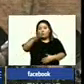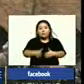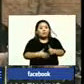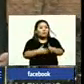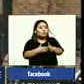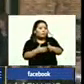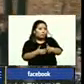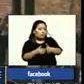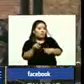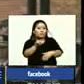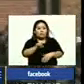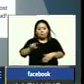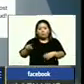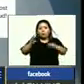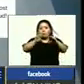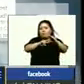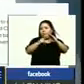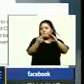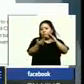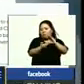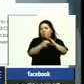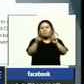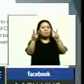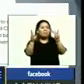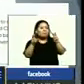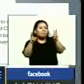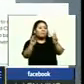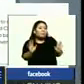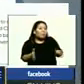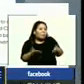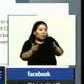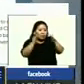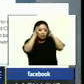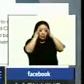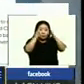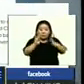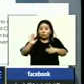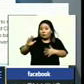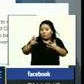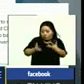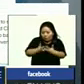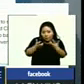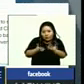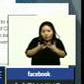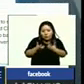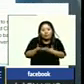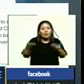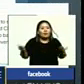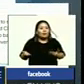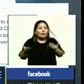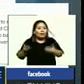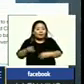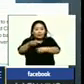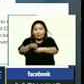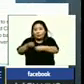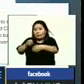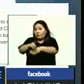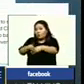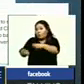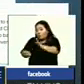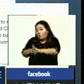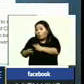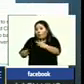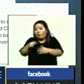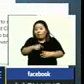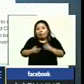activo en las redes sociales. El tema que lo mantiene ocupado, la investigación que lleva a cabo la Cámara de Representantes por posible